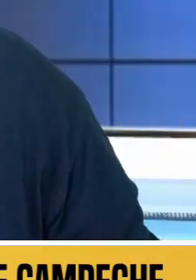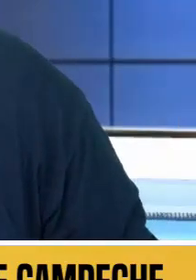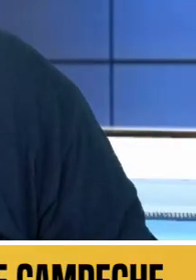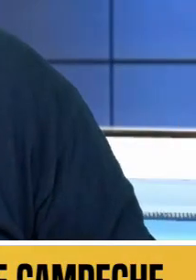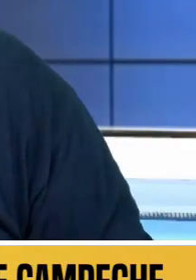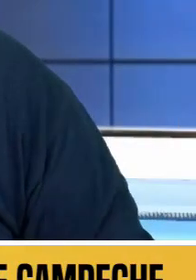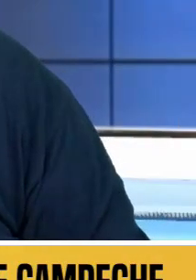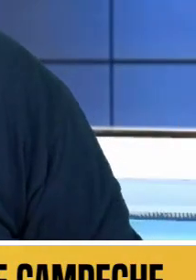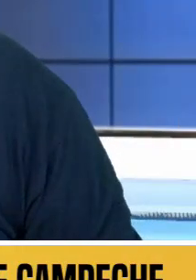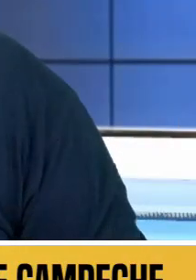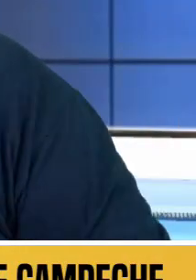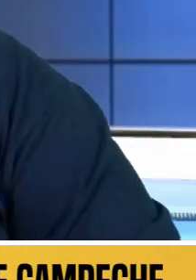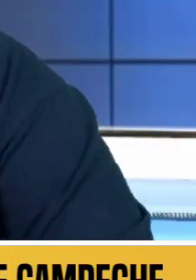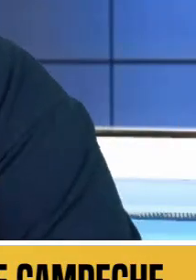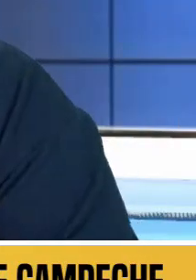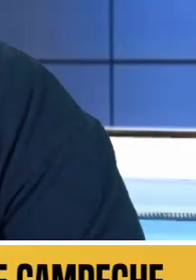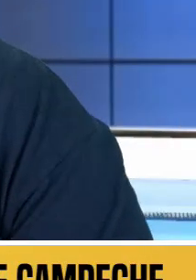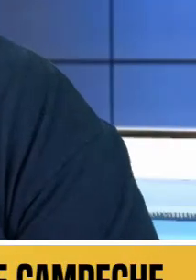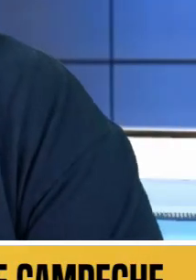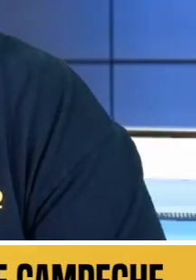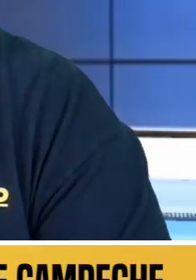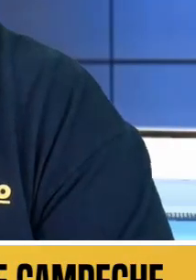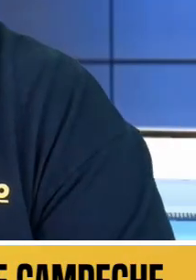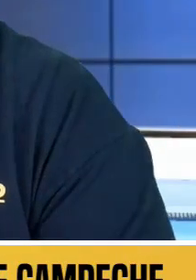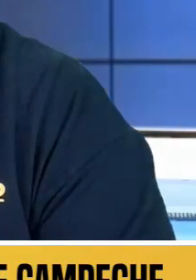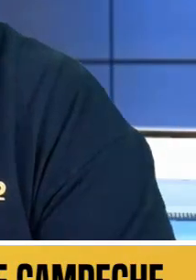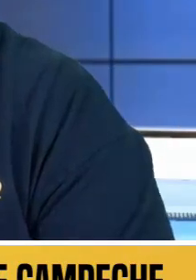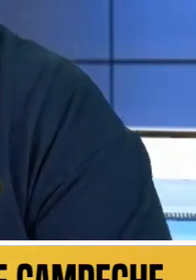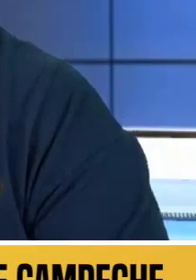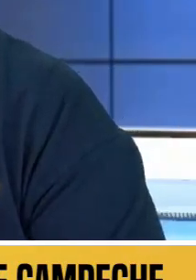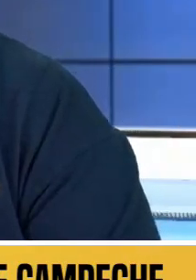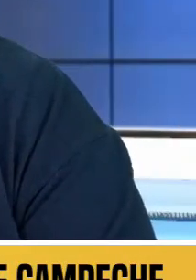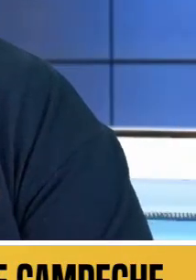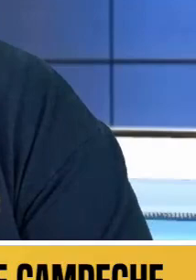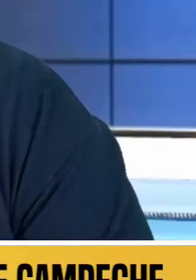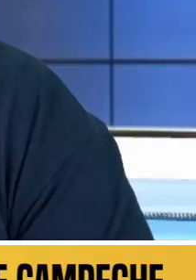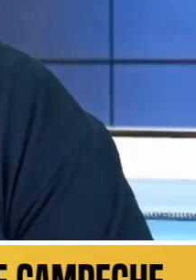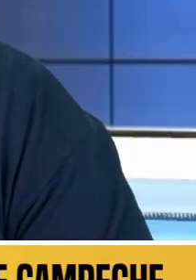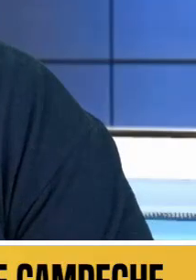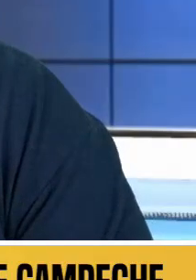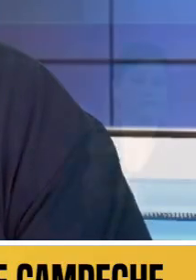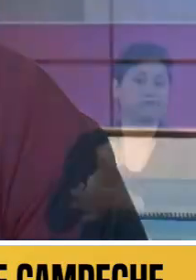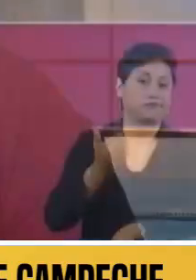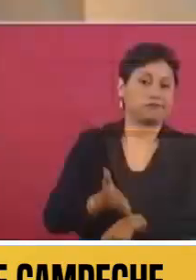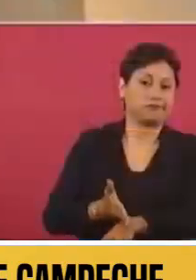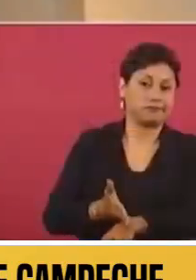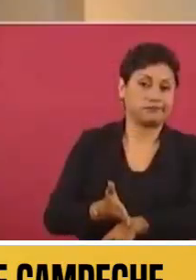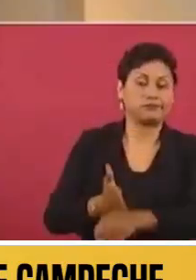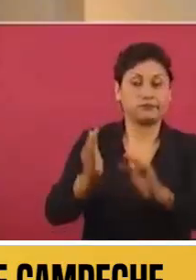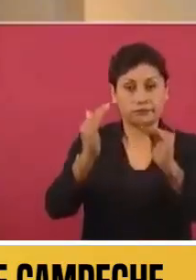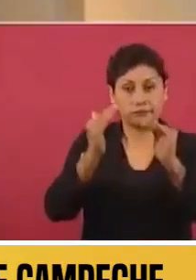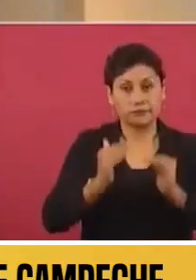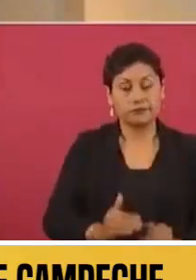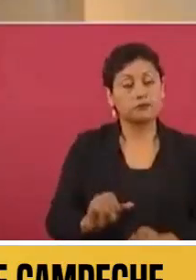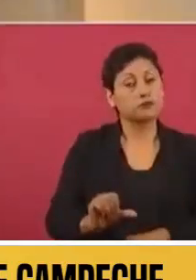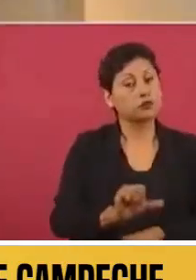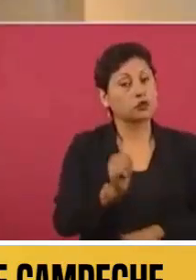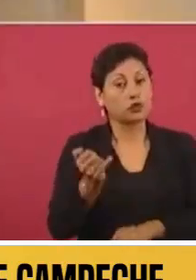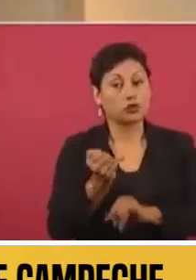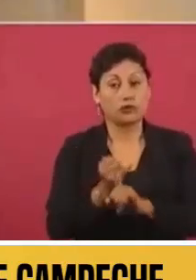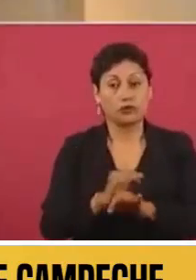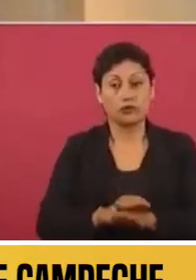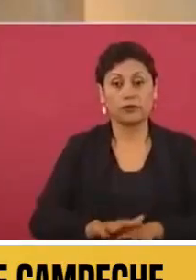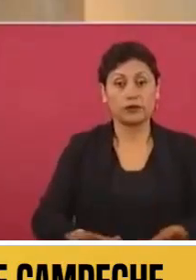proceda conforme a derecho. Vamos a ver lo que dijeron el día de hoy sobre el caso de Devaney en la conferencia de mañana. Informar en el